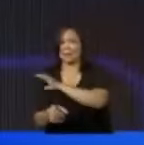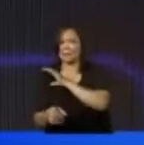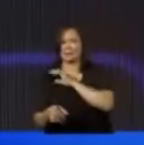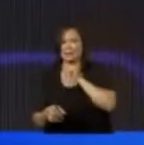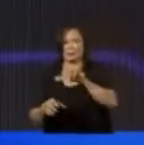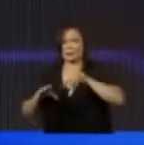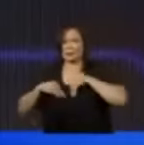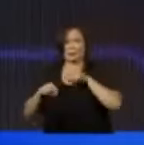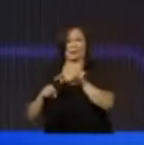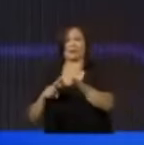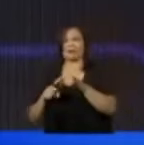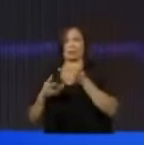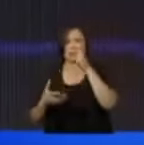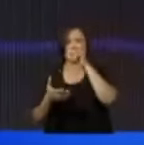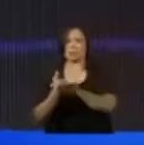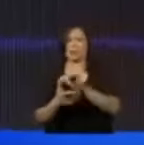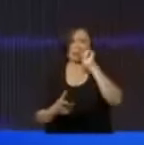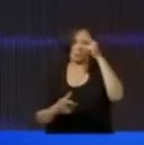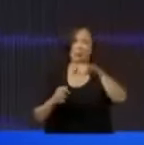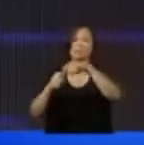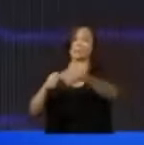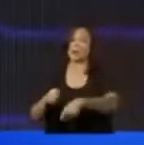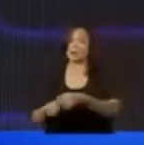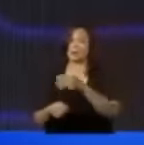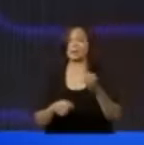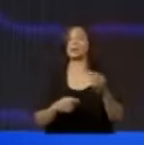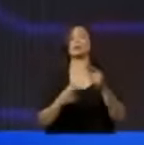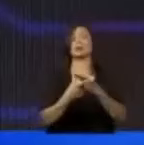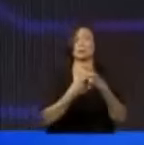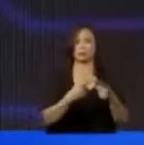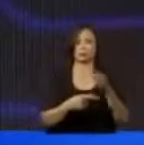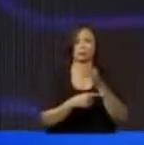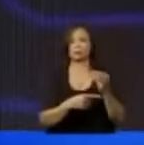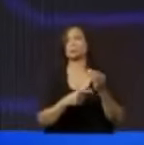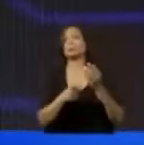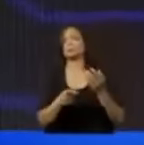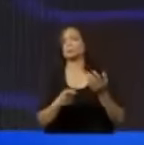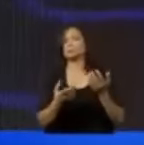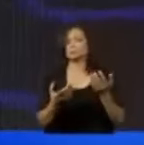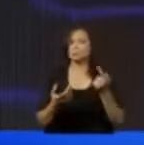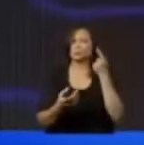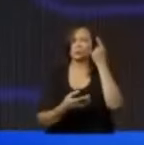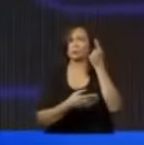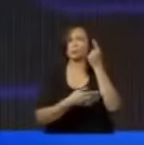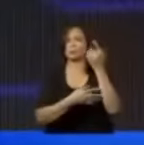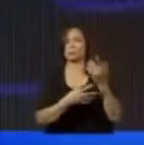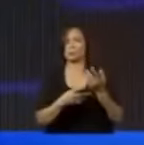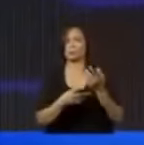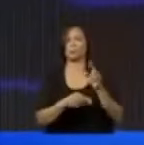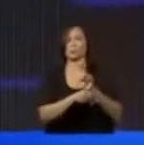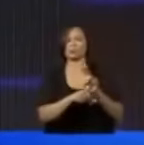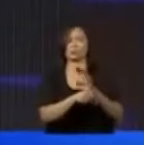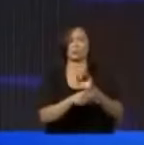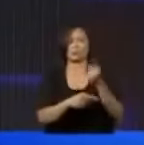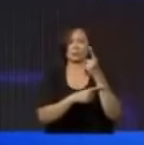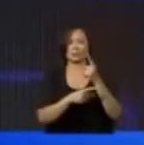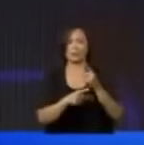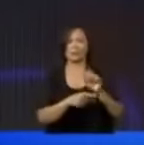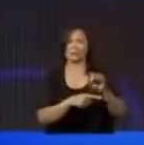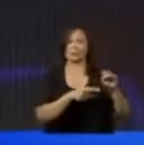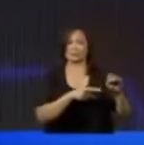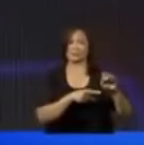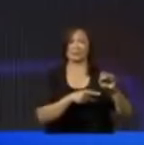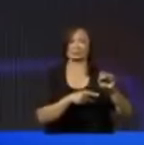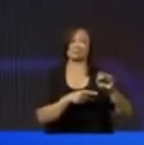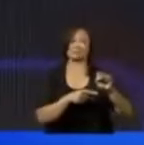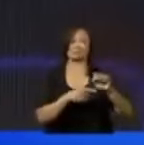clínicas, debido a que la clínica no cree que el gobierno paga a tiempo y por consiguiente son, yo diría, usuarios de la seguridad social